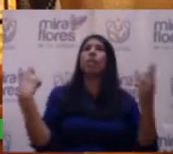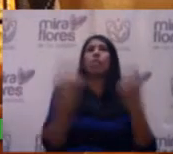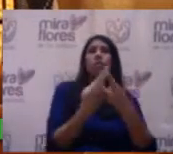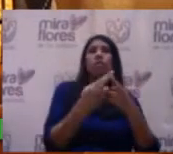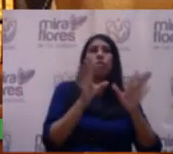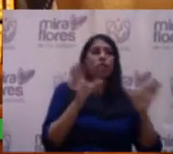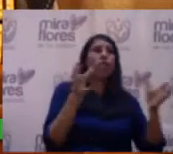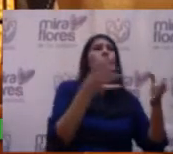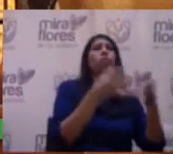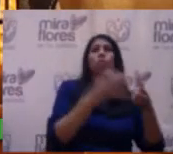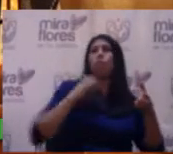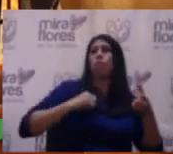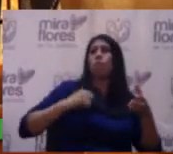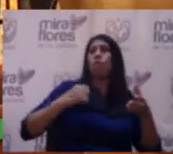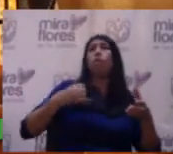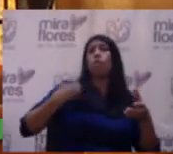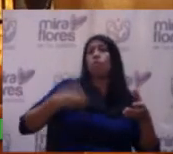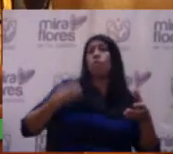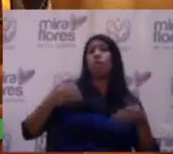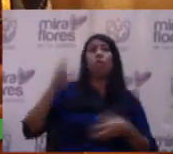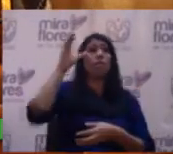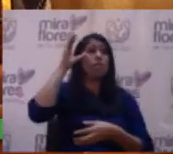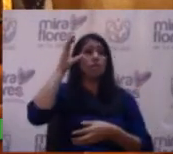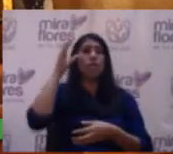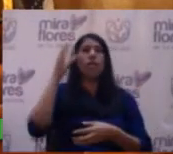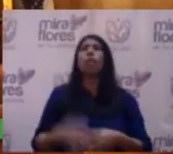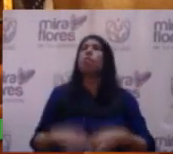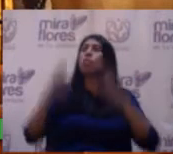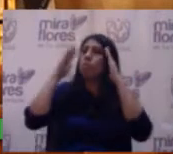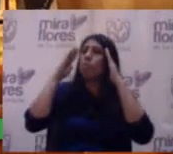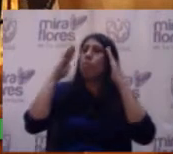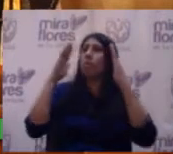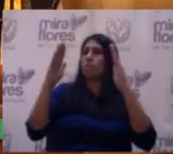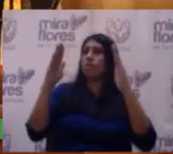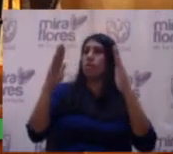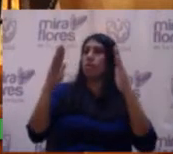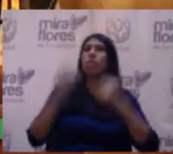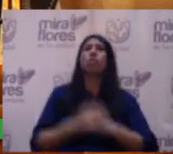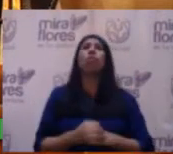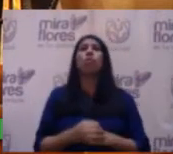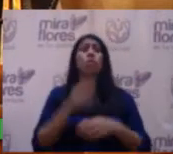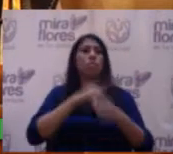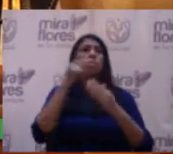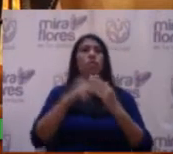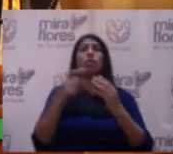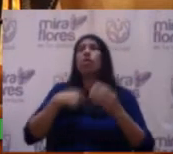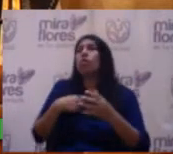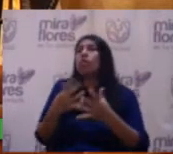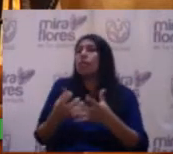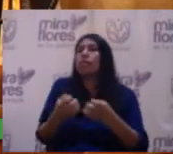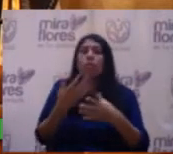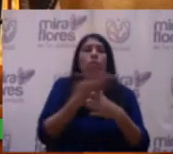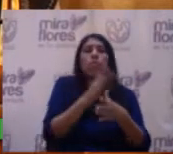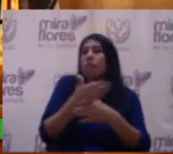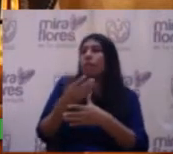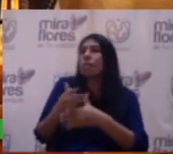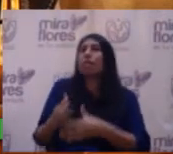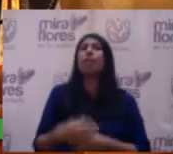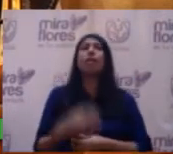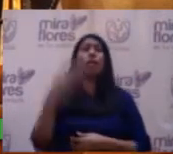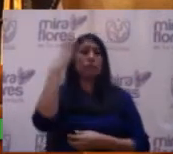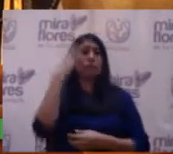Juventudes de China, que estuvieron muy interesados en nuestros proyectos y nos escucharon. Entonces, les quiero compartir esa experiencia para que